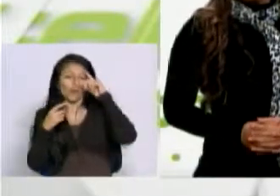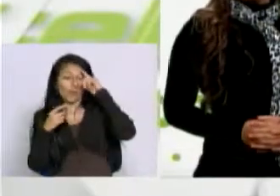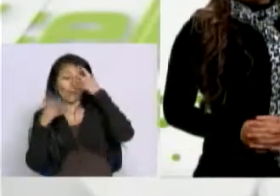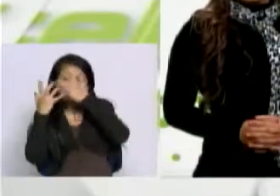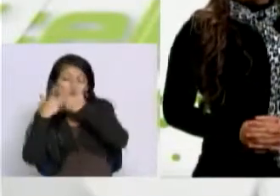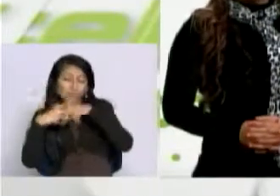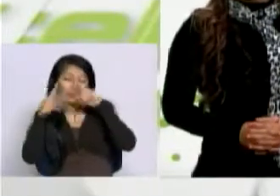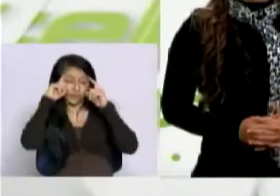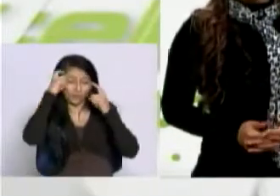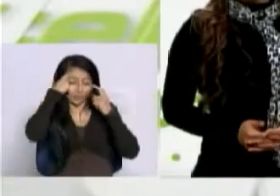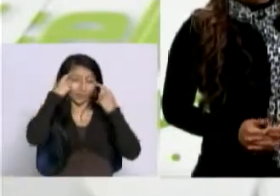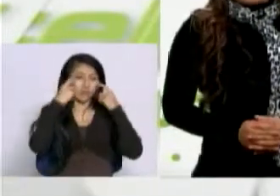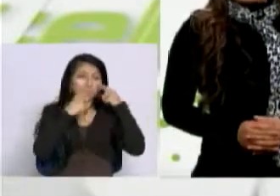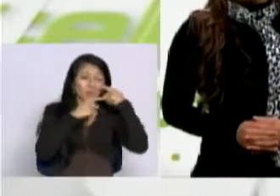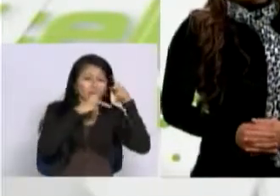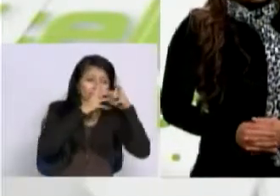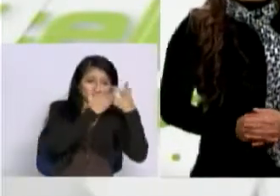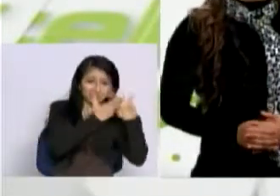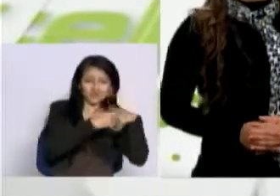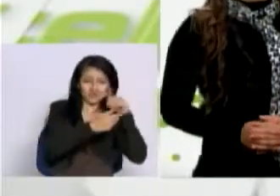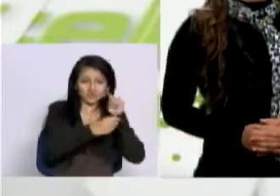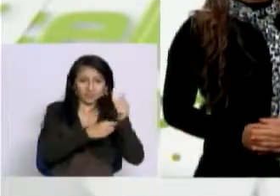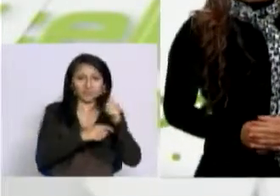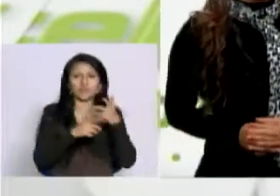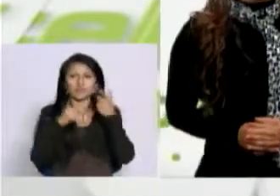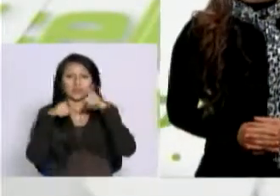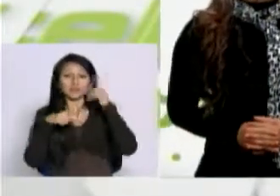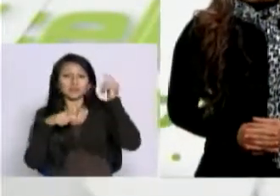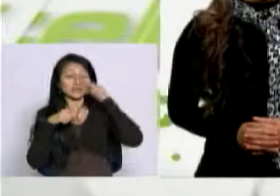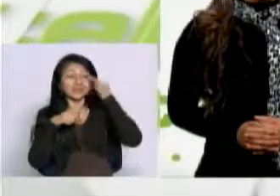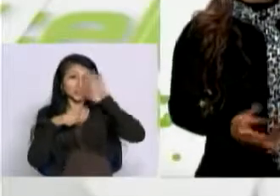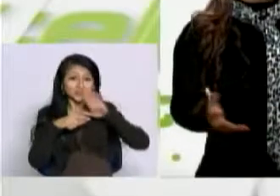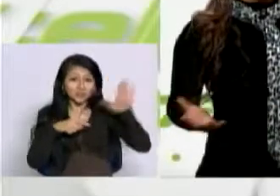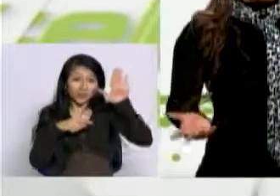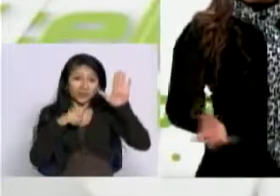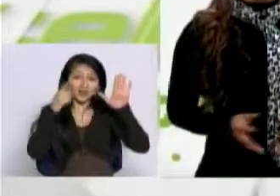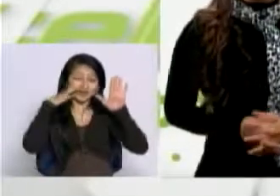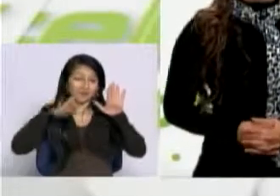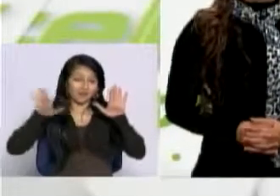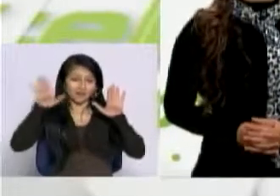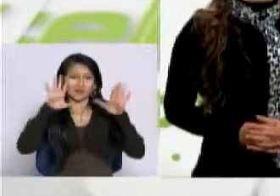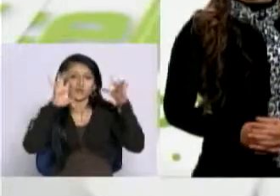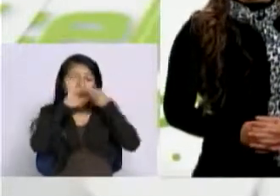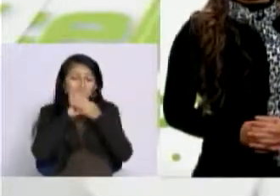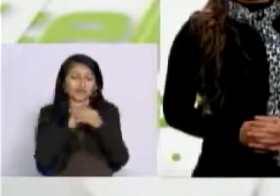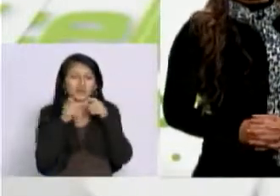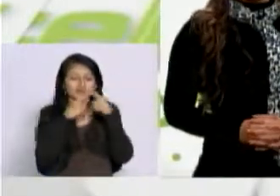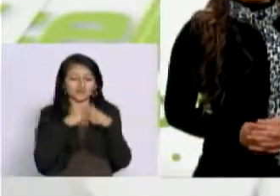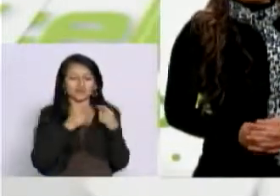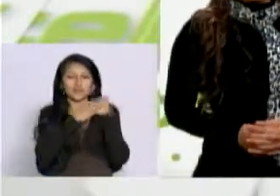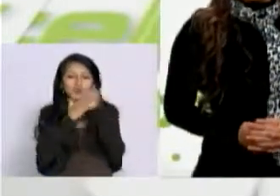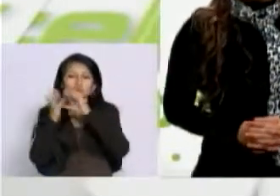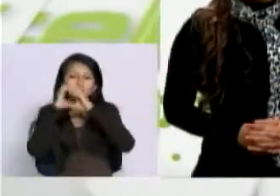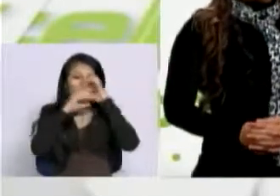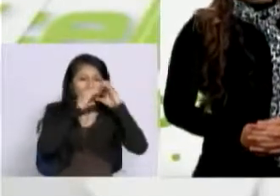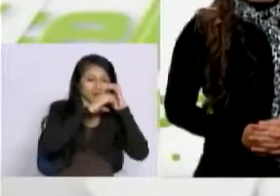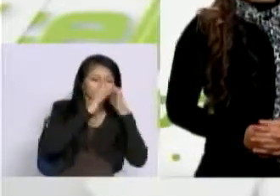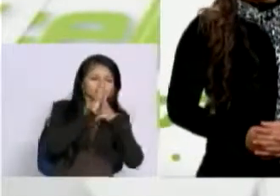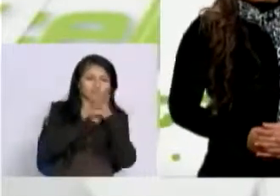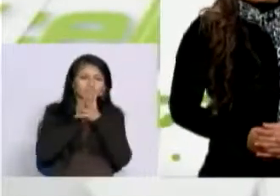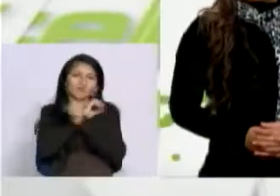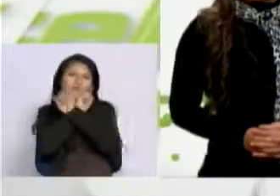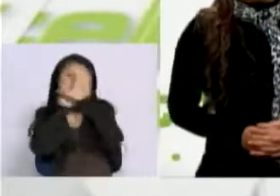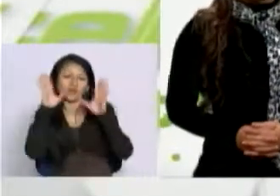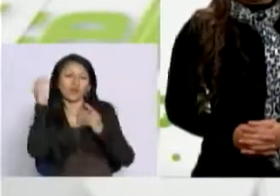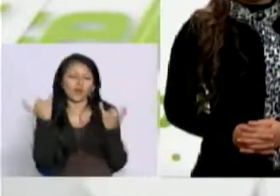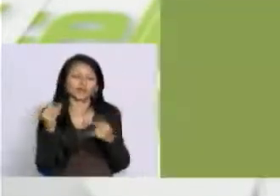lo nacional y lo global, teniendo a la televisión como el eje sobre el cual se articulan los sistemas de comunicación que hoy se